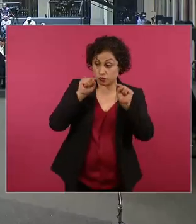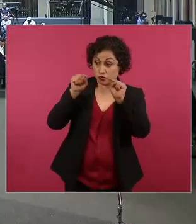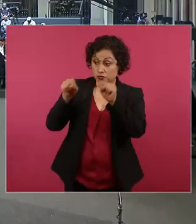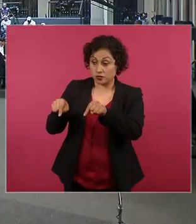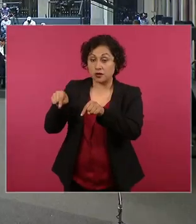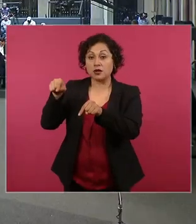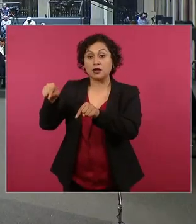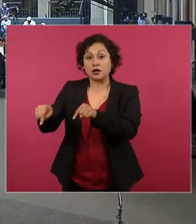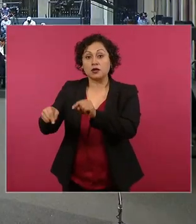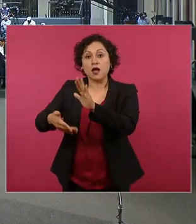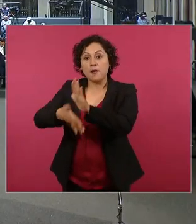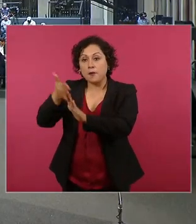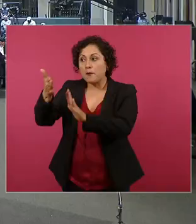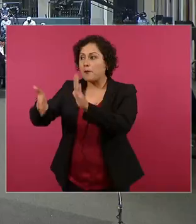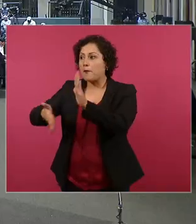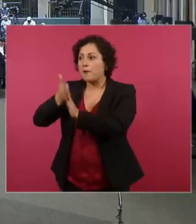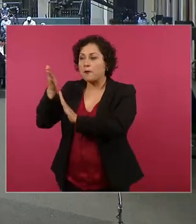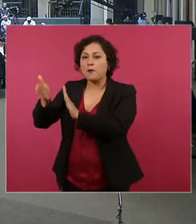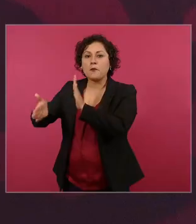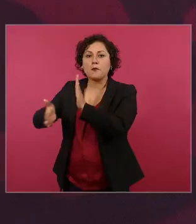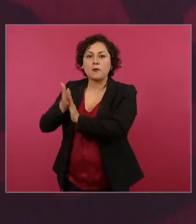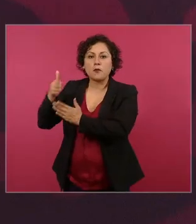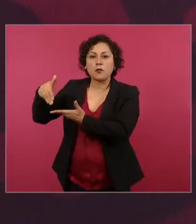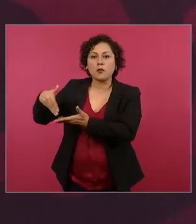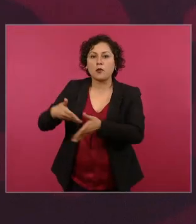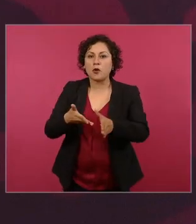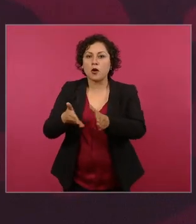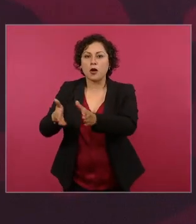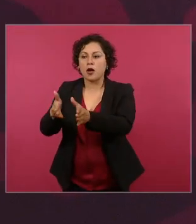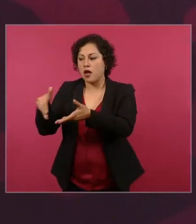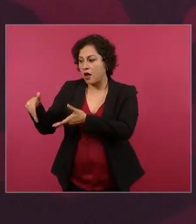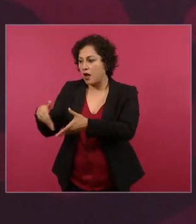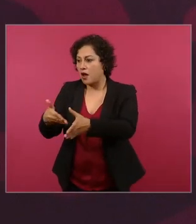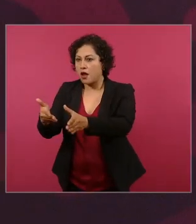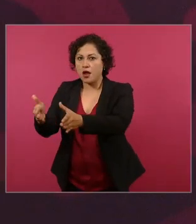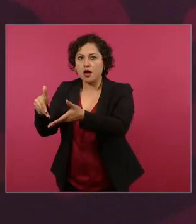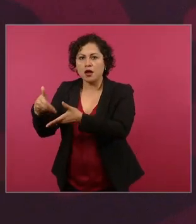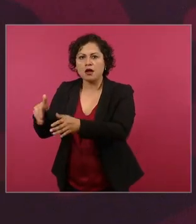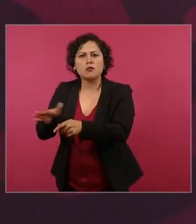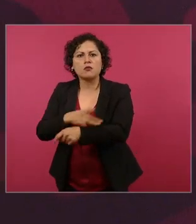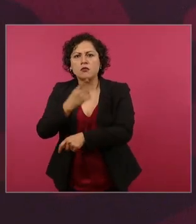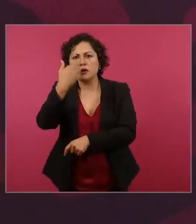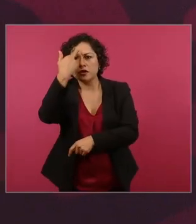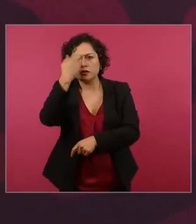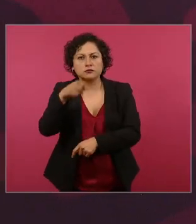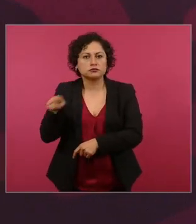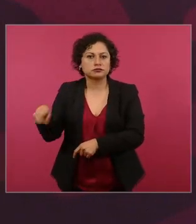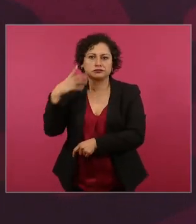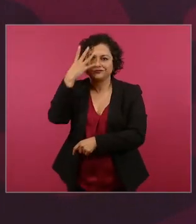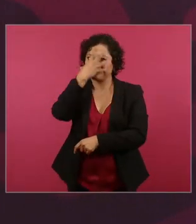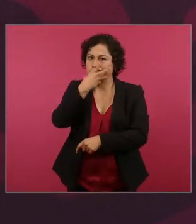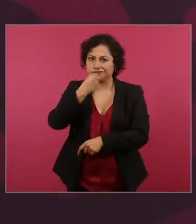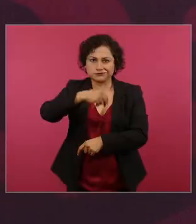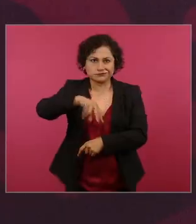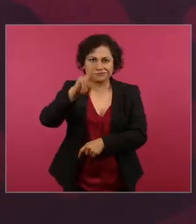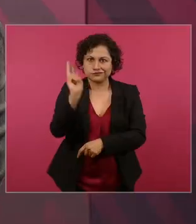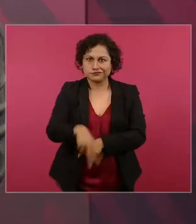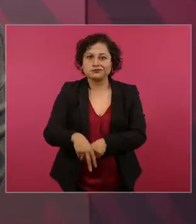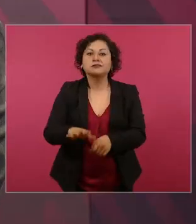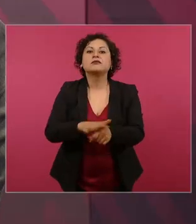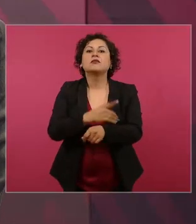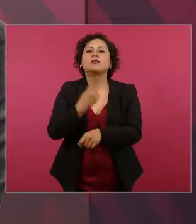tan bellos, los caminos más bellos que se estén construyendo en el país? Se están